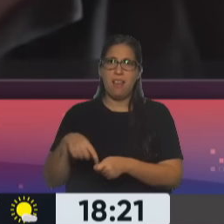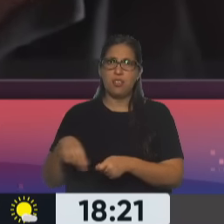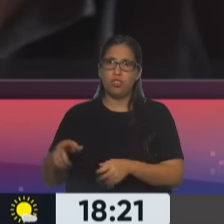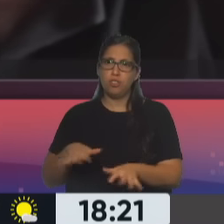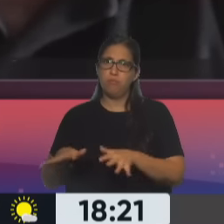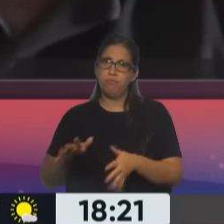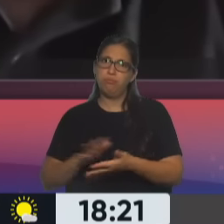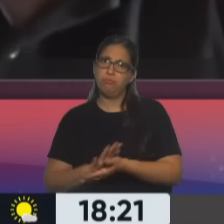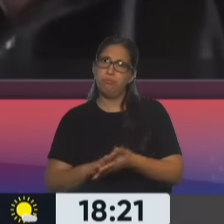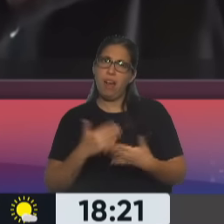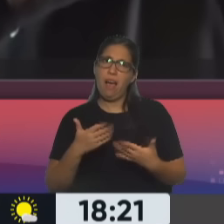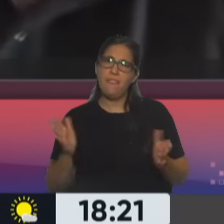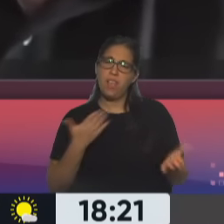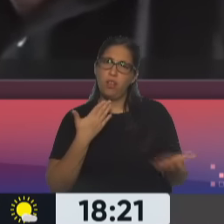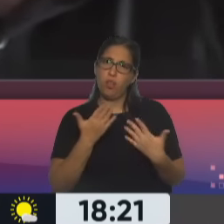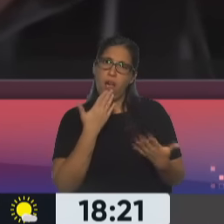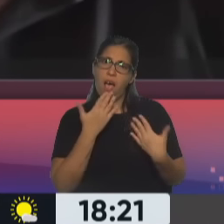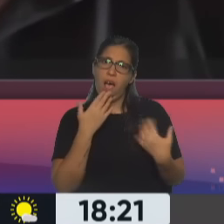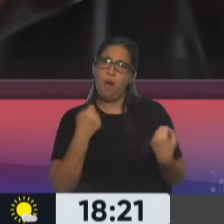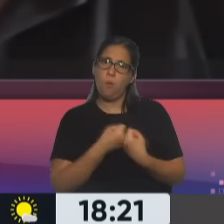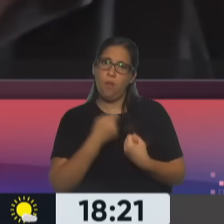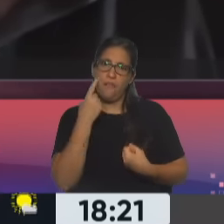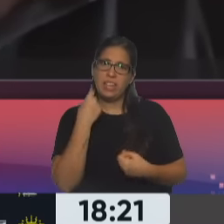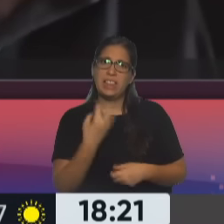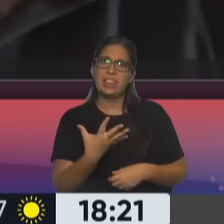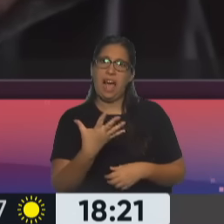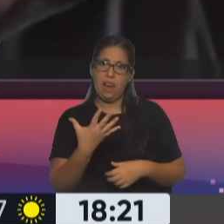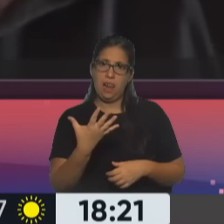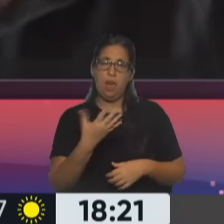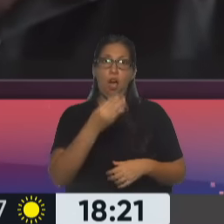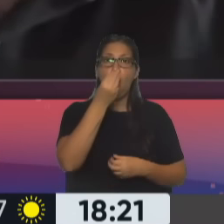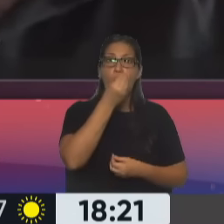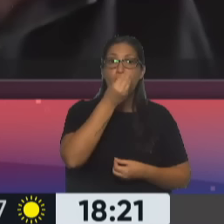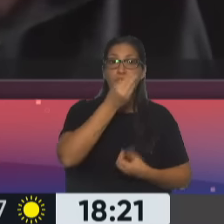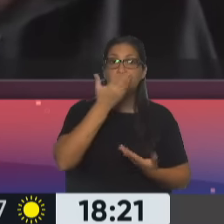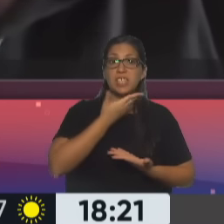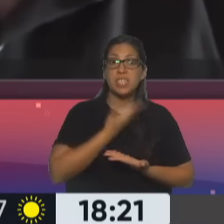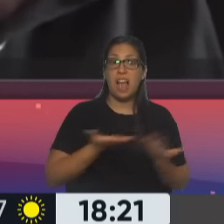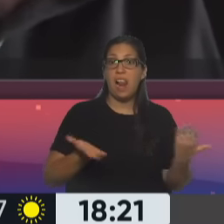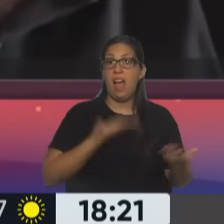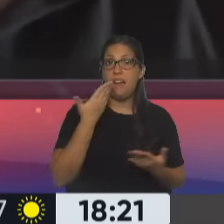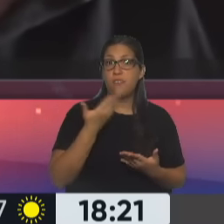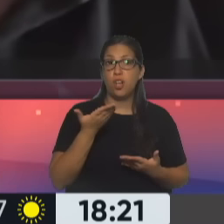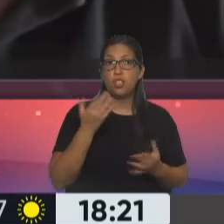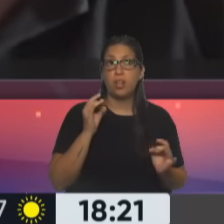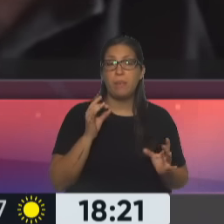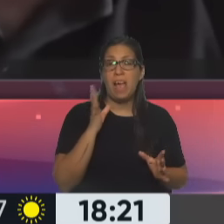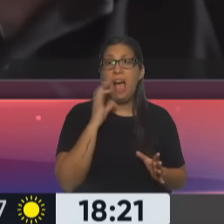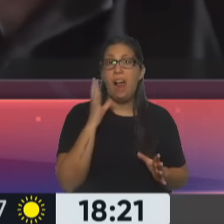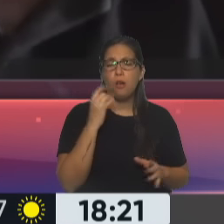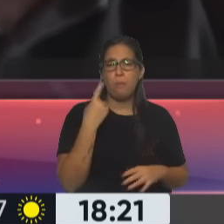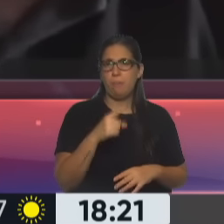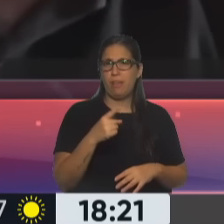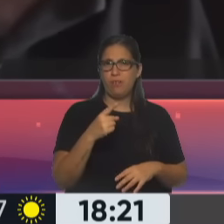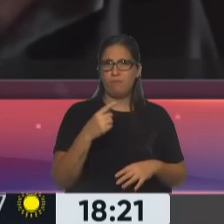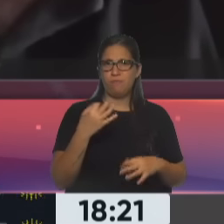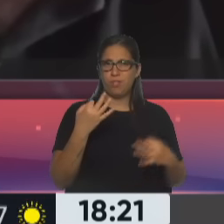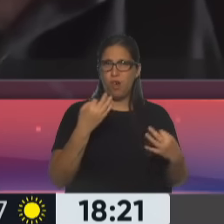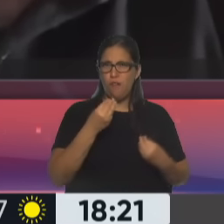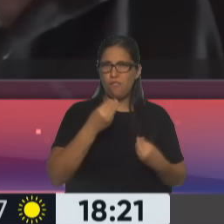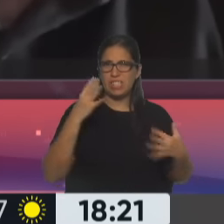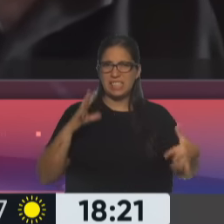dispuesto a negociar, que aparentemente habrá que ver en los canales secretos, ¿no? Porque oficialmente hubo solo declaraciones, pero nada formal, seguramente se esté charlando, pero yo creo